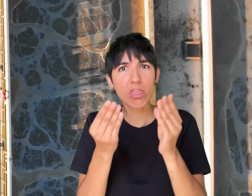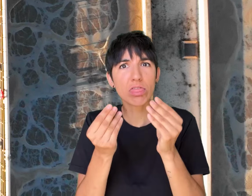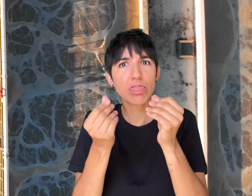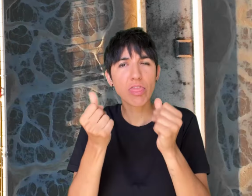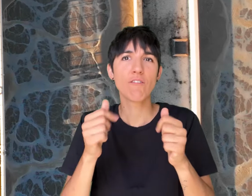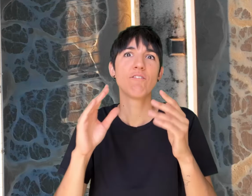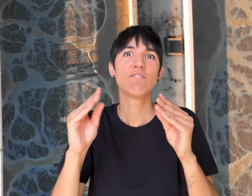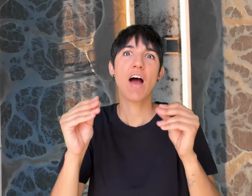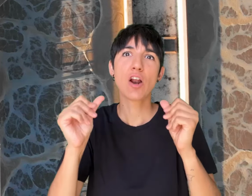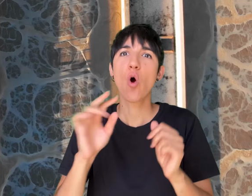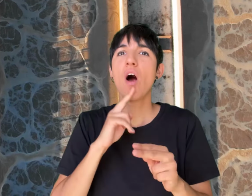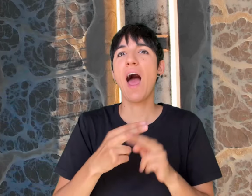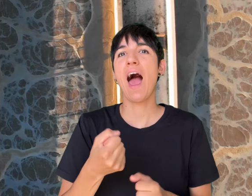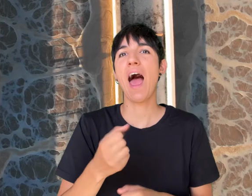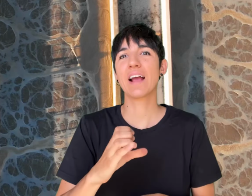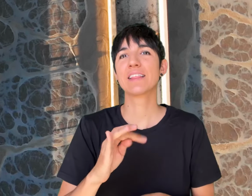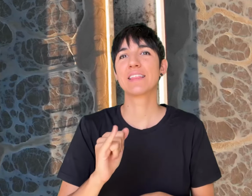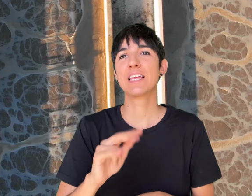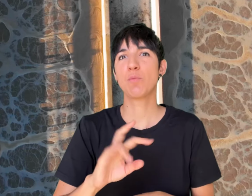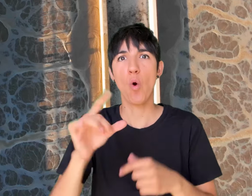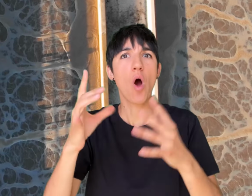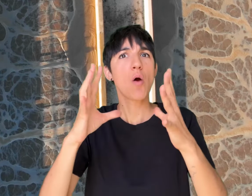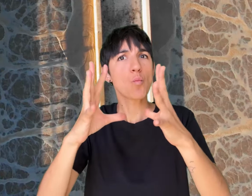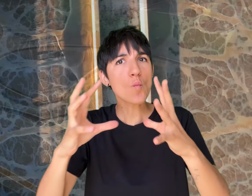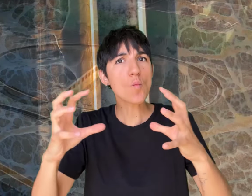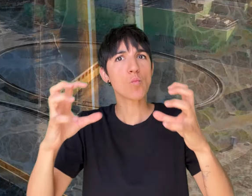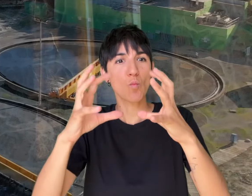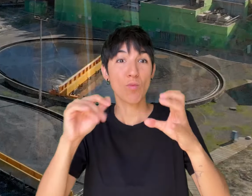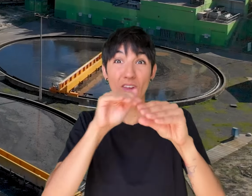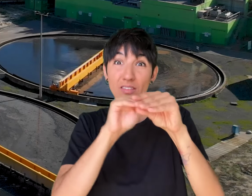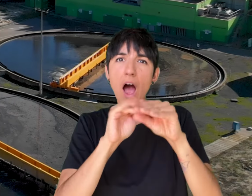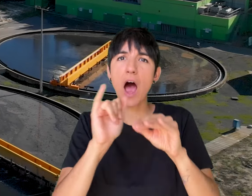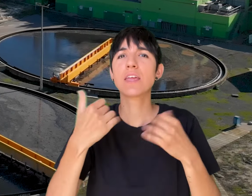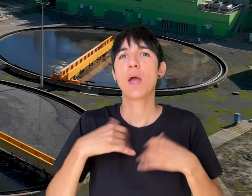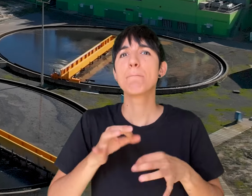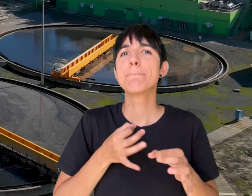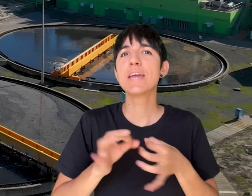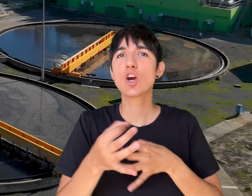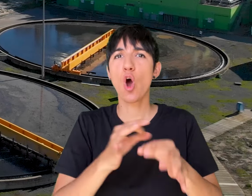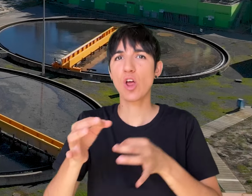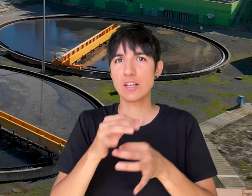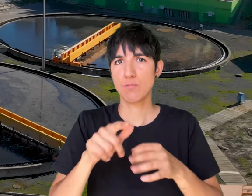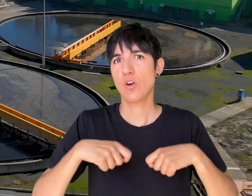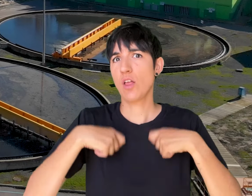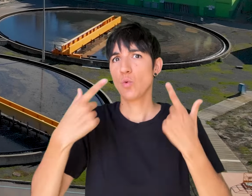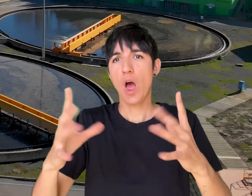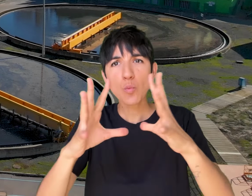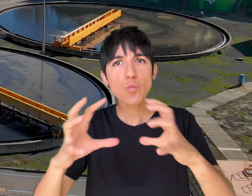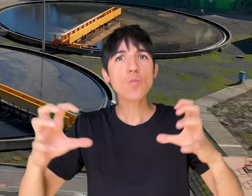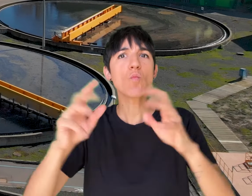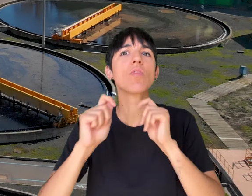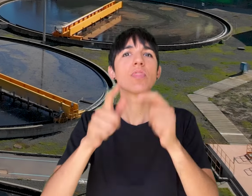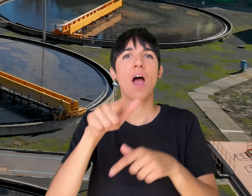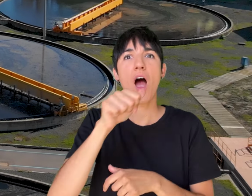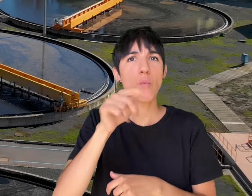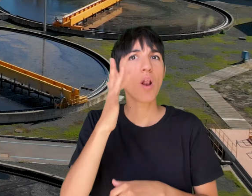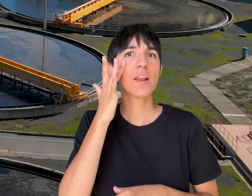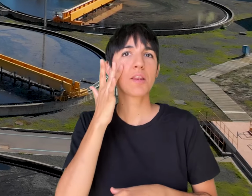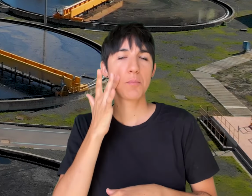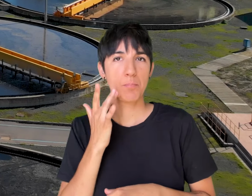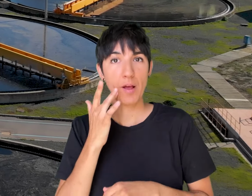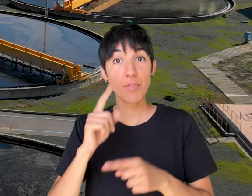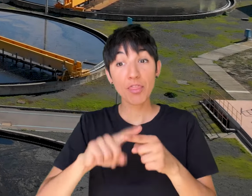Los fangos resultantes tras este proceso biológico se eliminan en la decantación secundaria, obteniendo un agua ya